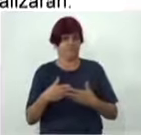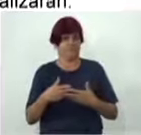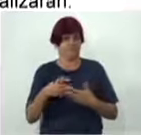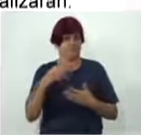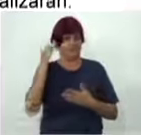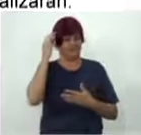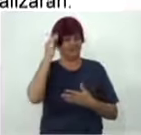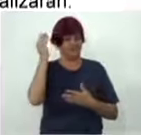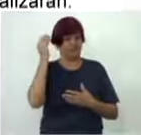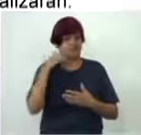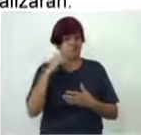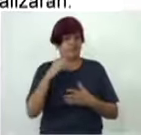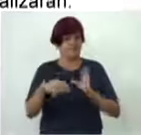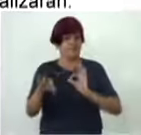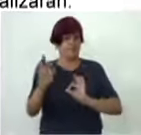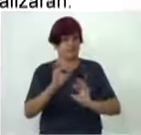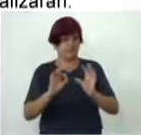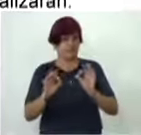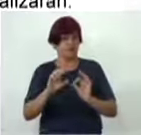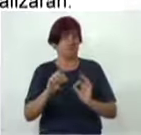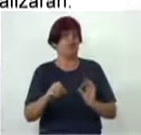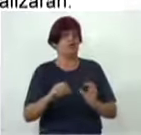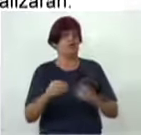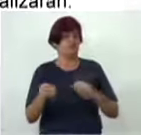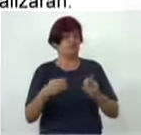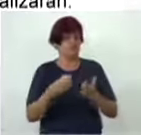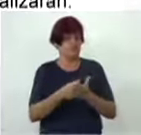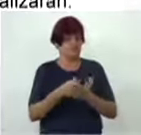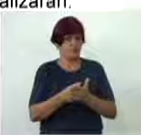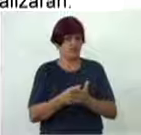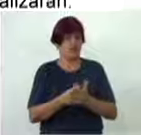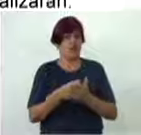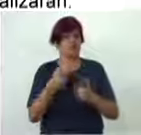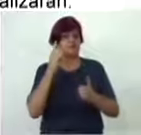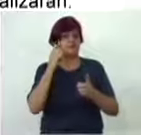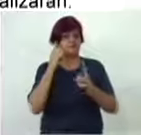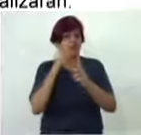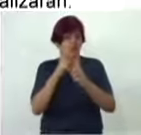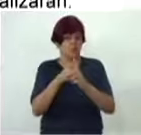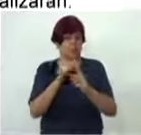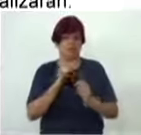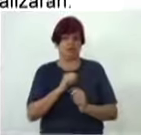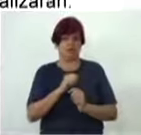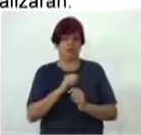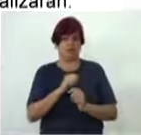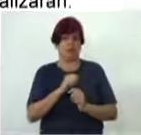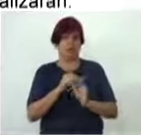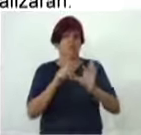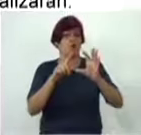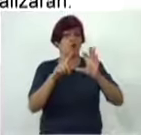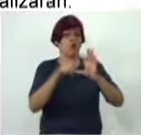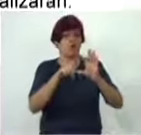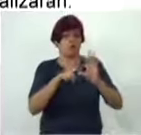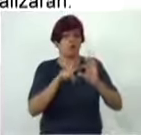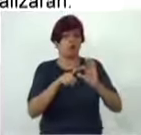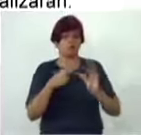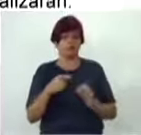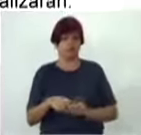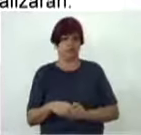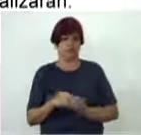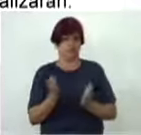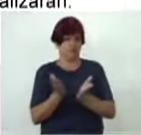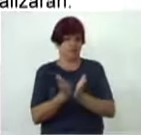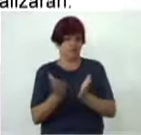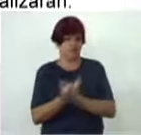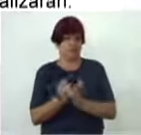tienen que tener en cuenta para la selección de esos medios los objetivos que ustedes se programan, los contenidos con los que van a